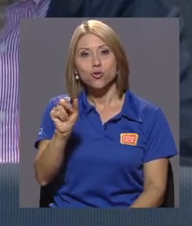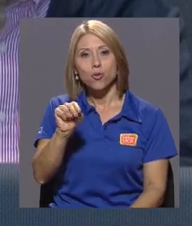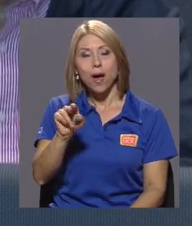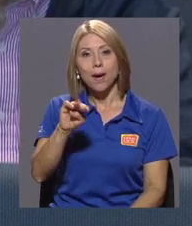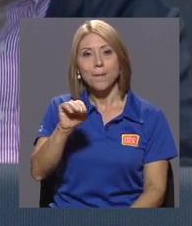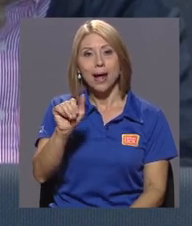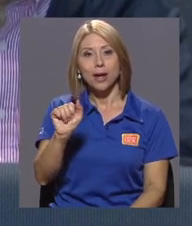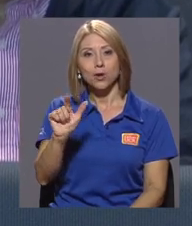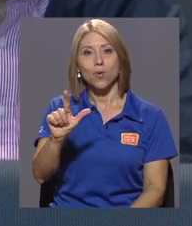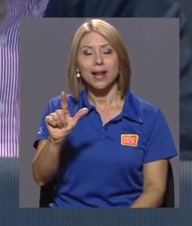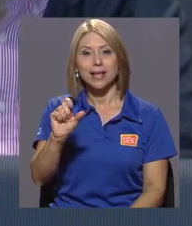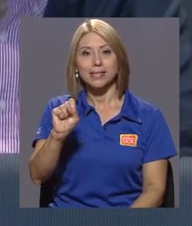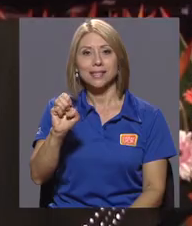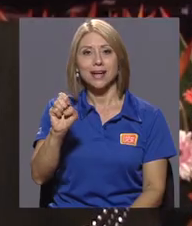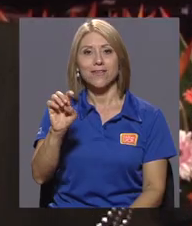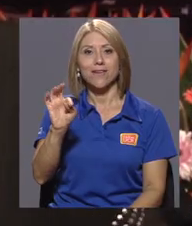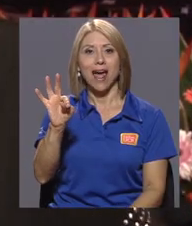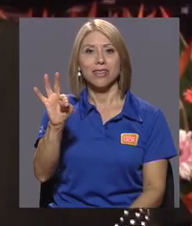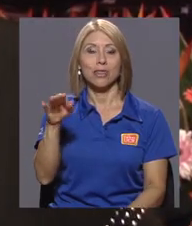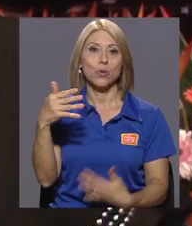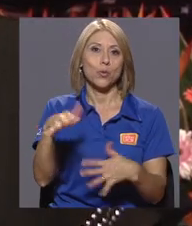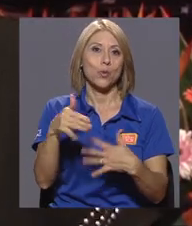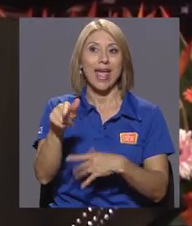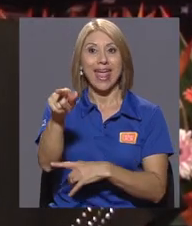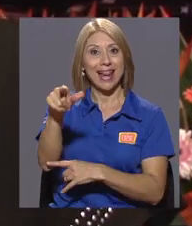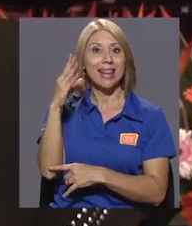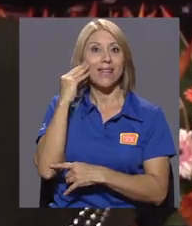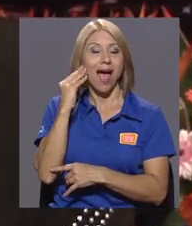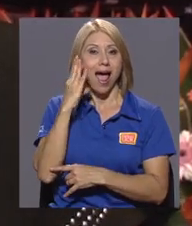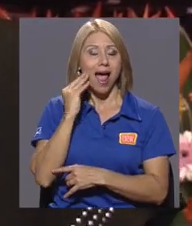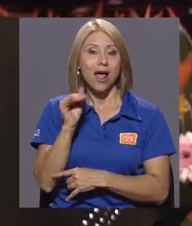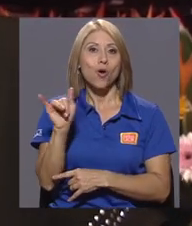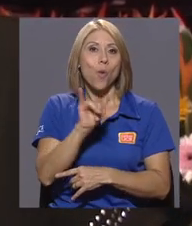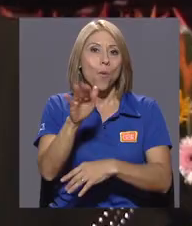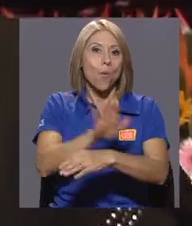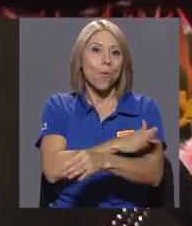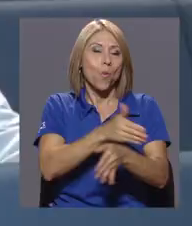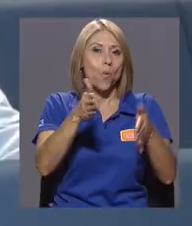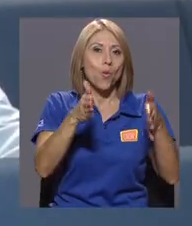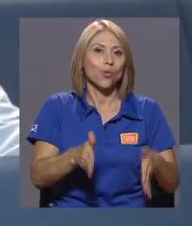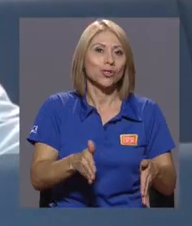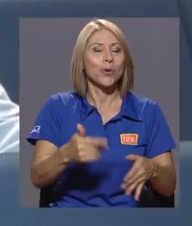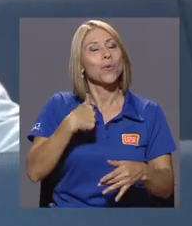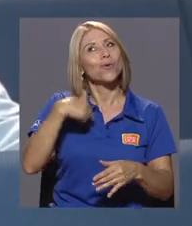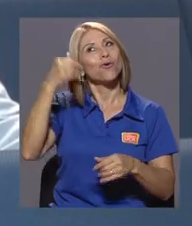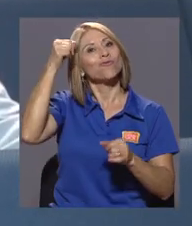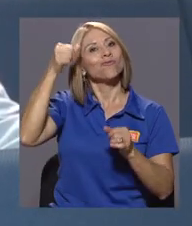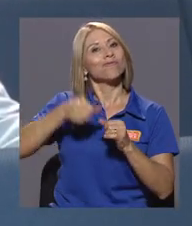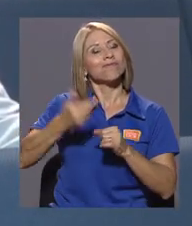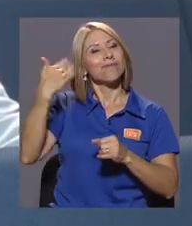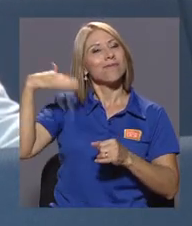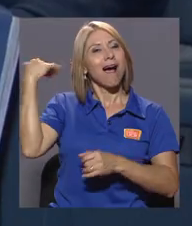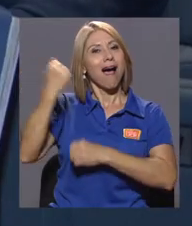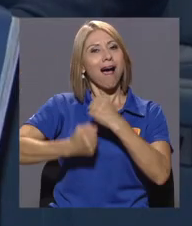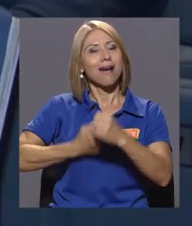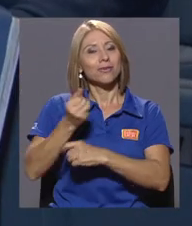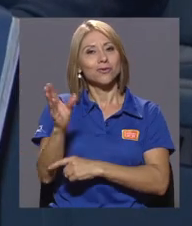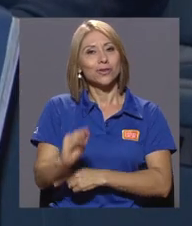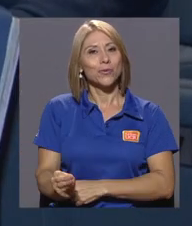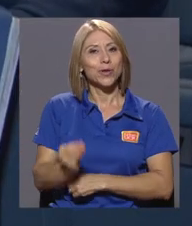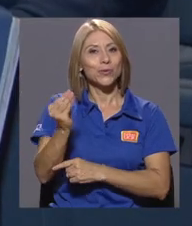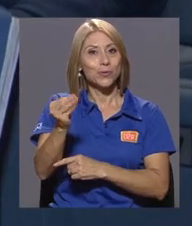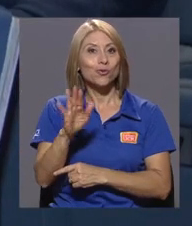todo bueno es una trayectoria de él como músico de 12 años de juventud fue la música que uno